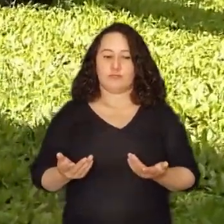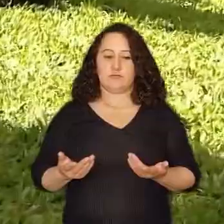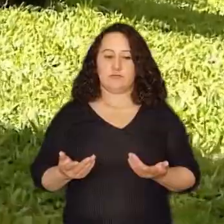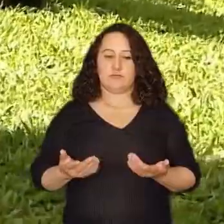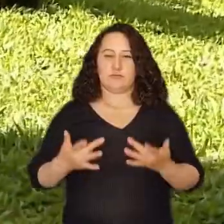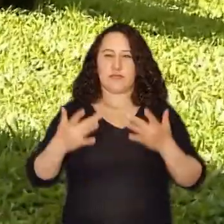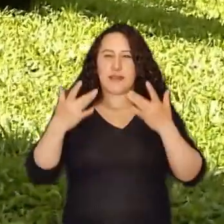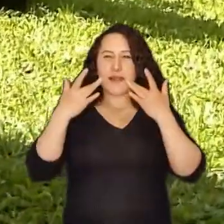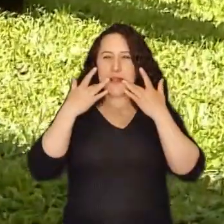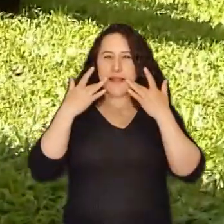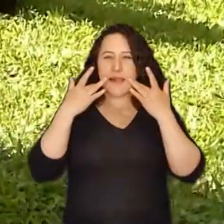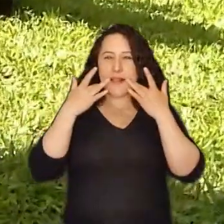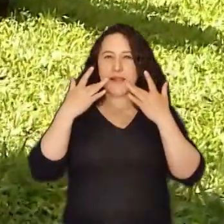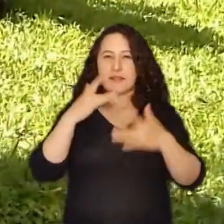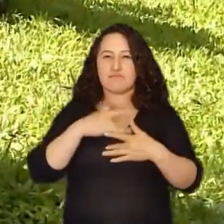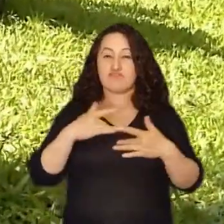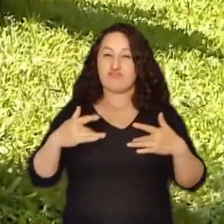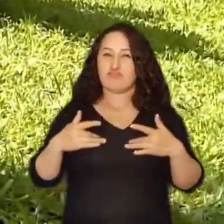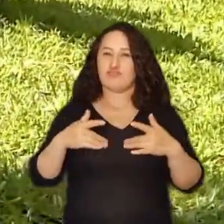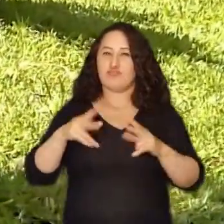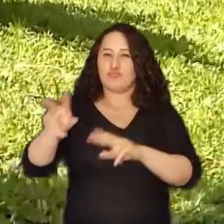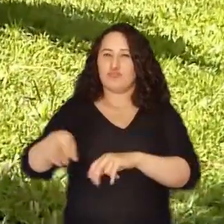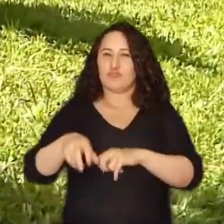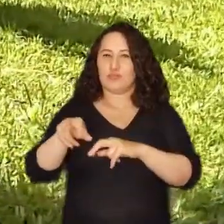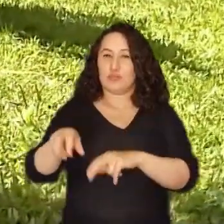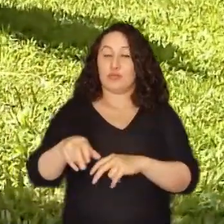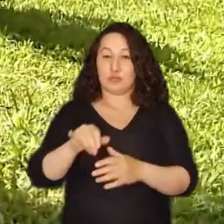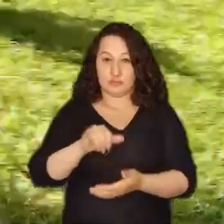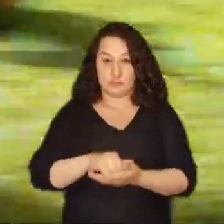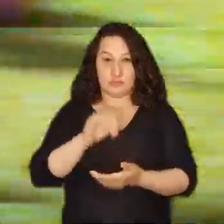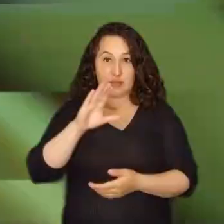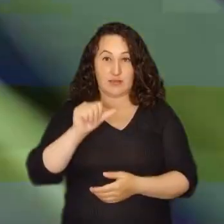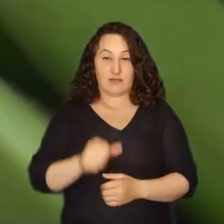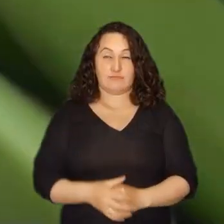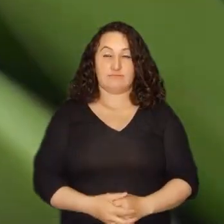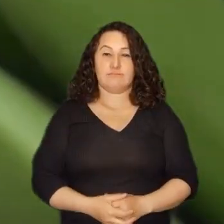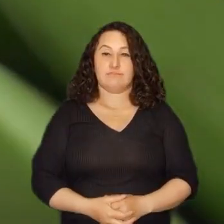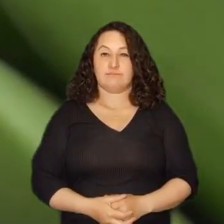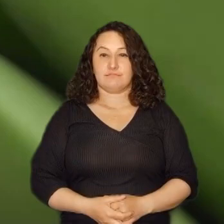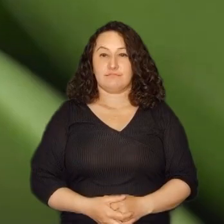darle una sanidad a los cultivos, y eso es lo que está haciendo ICA.